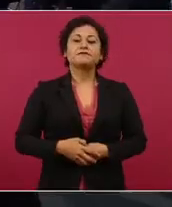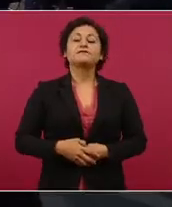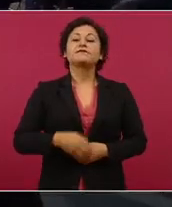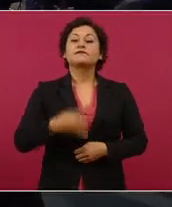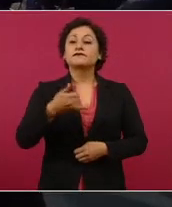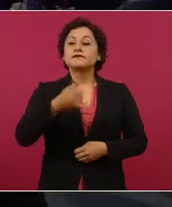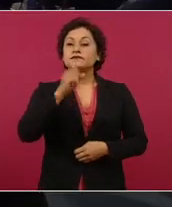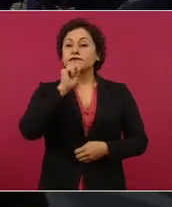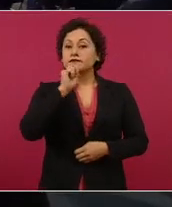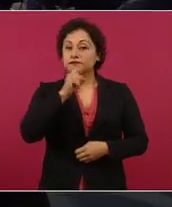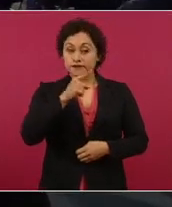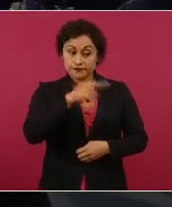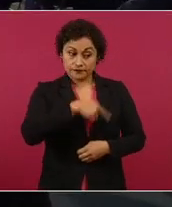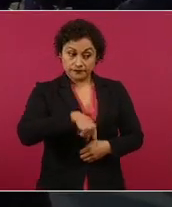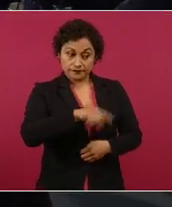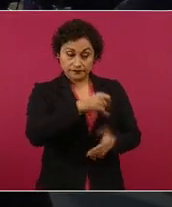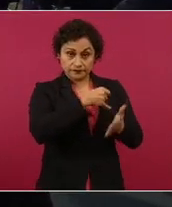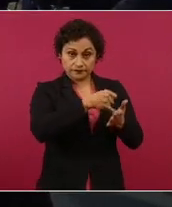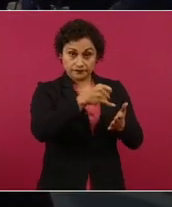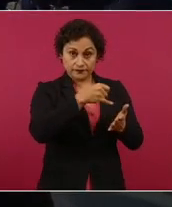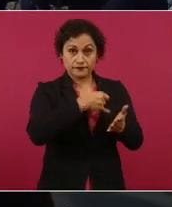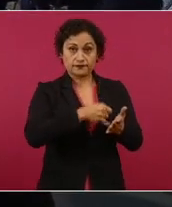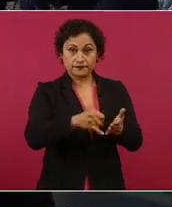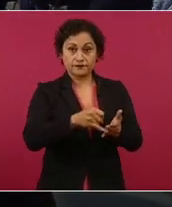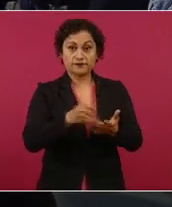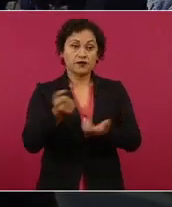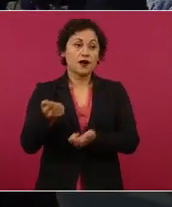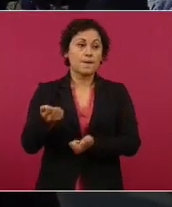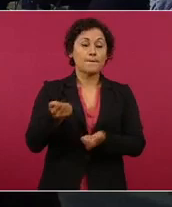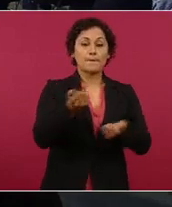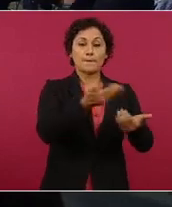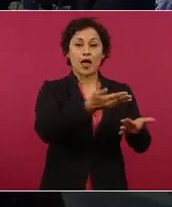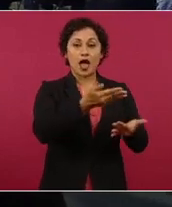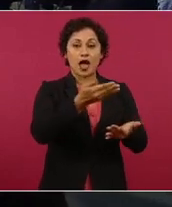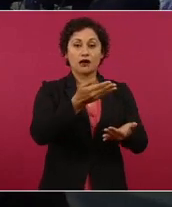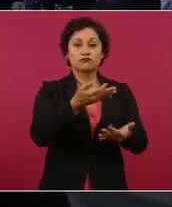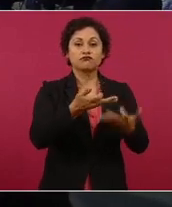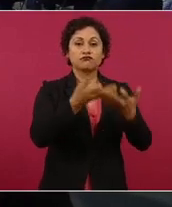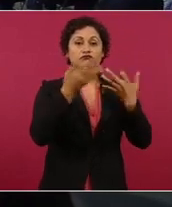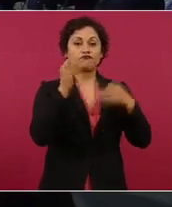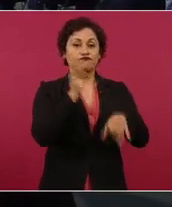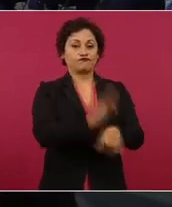entregar a esos productores fertilizante gratuito.